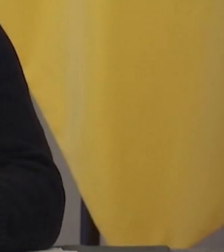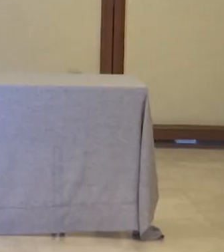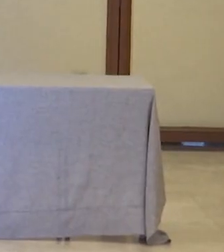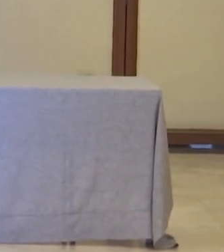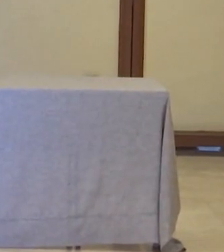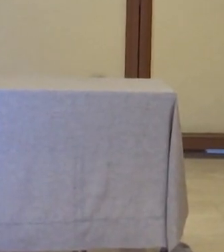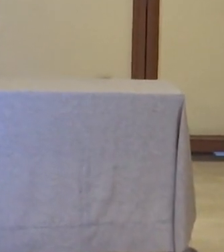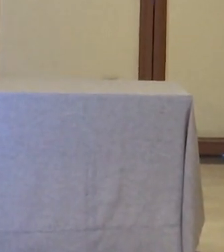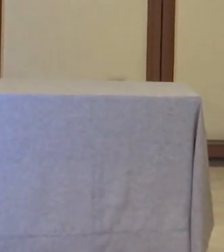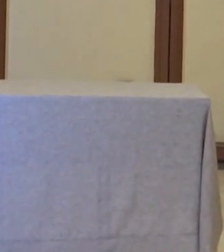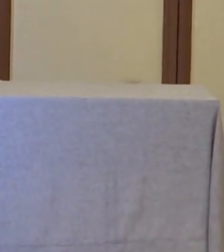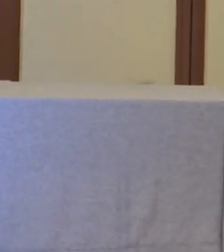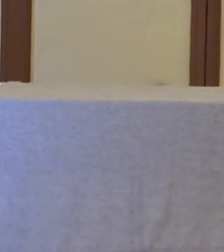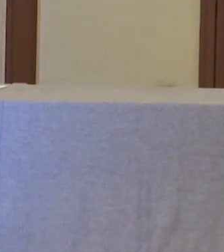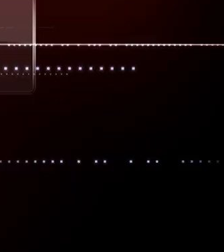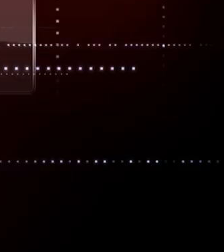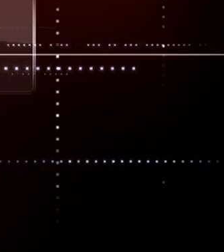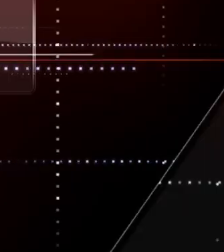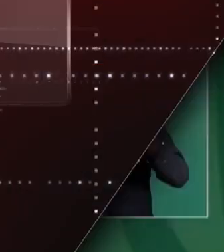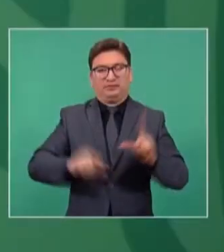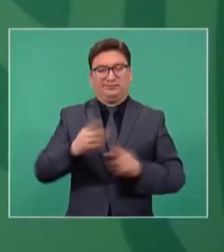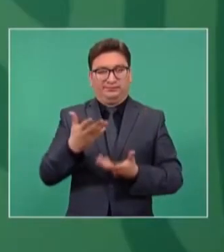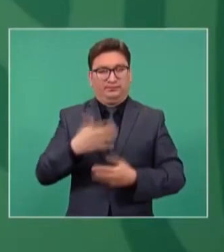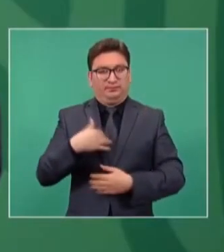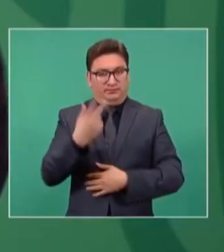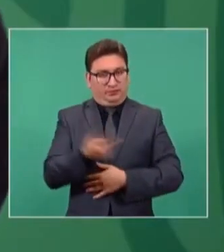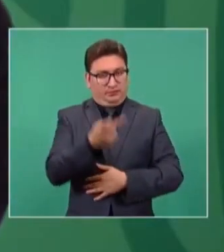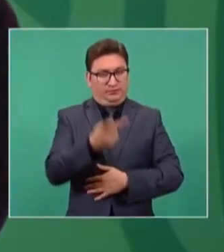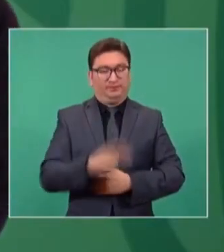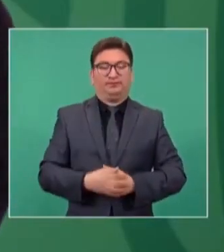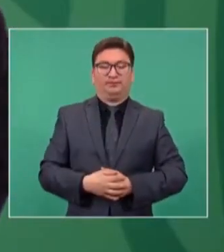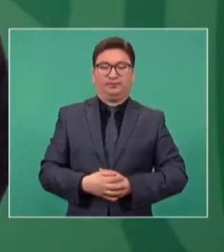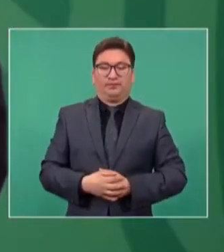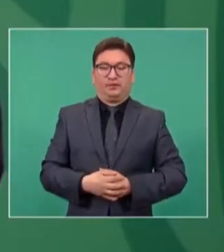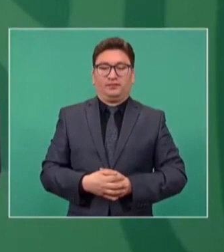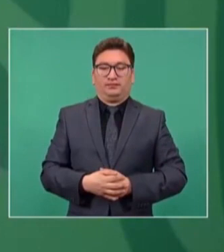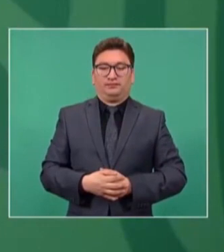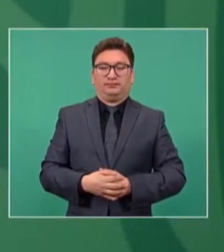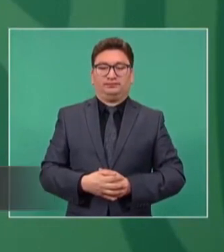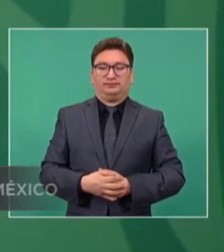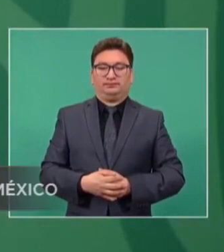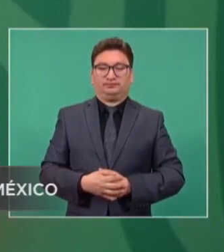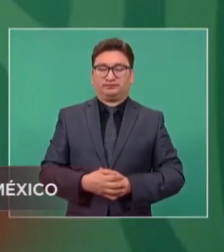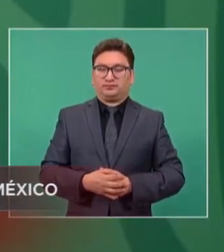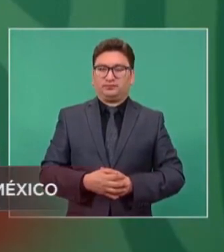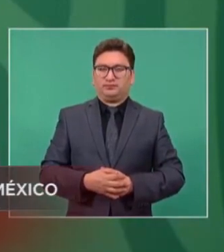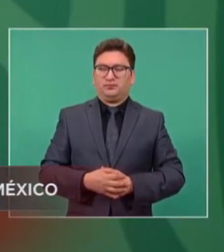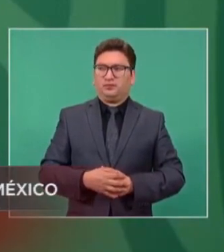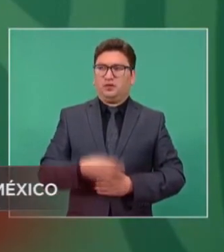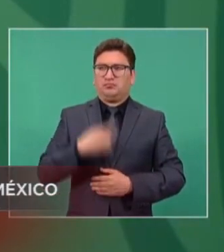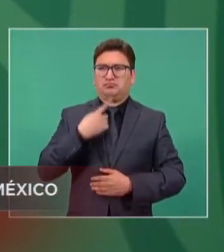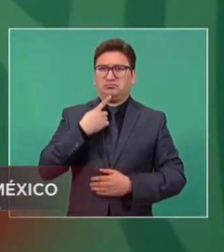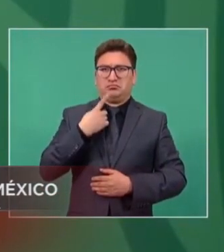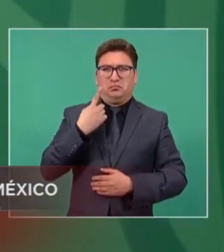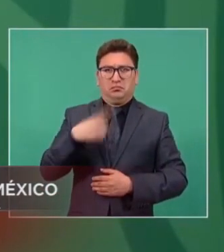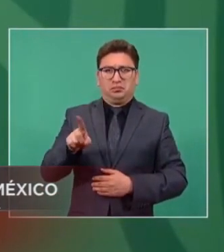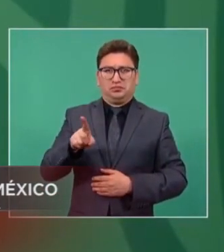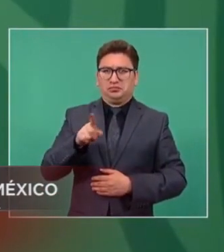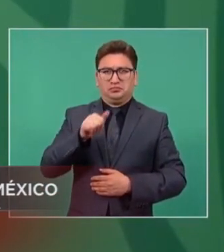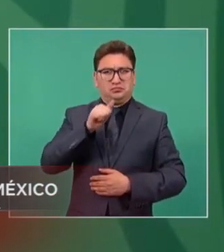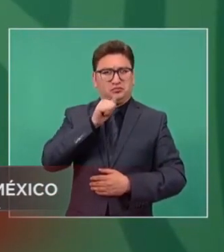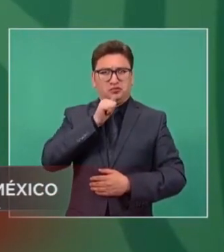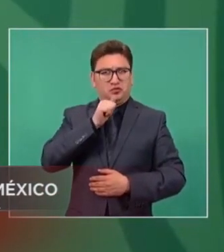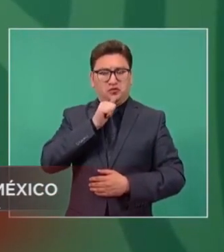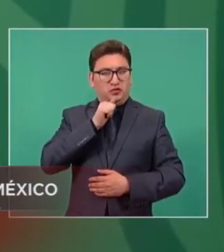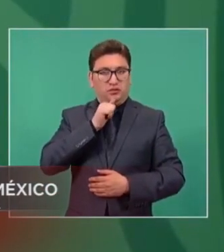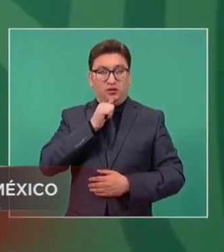investigación por amenazas en contra de Enrique Alfaro. No hemos recibido ninguna denuncia, no lo